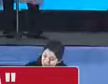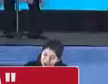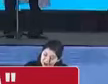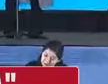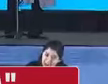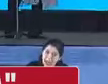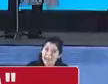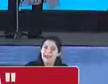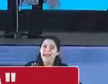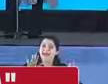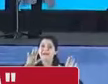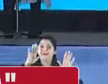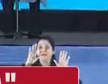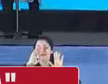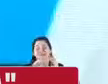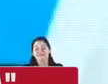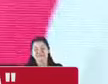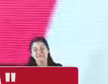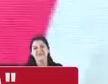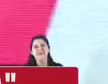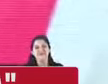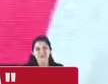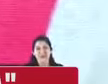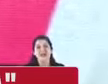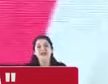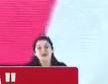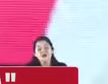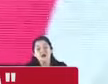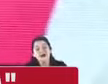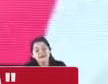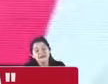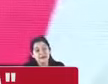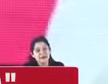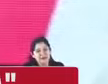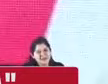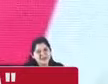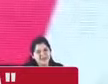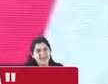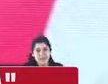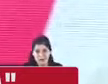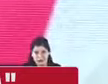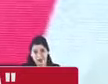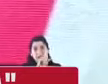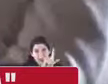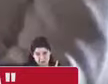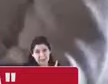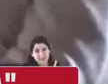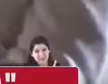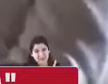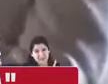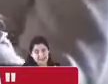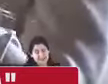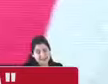empieza y yo espero en serio que el lunes podamos